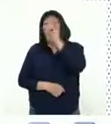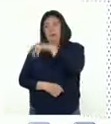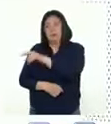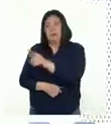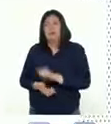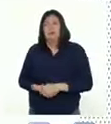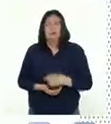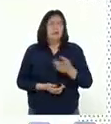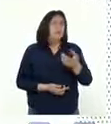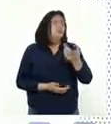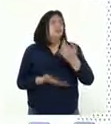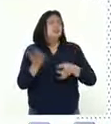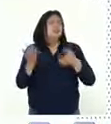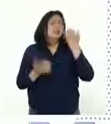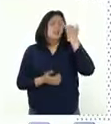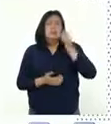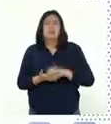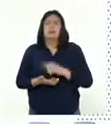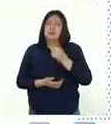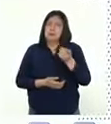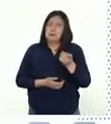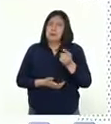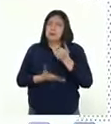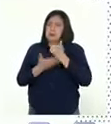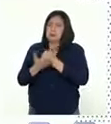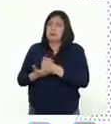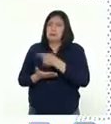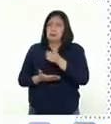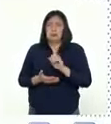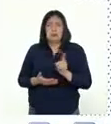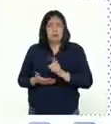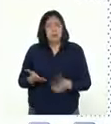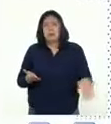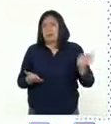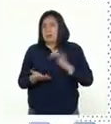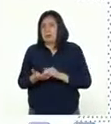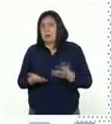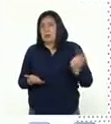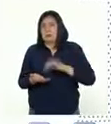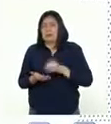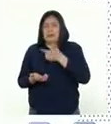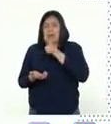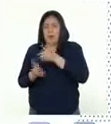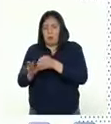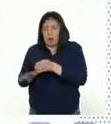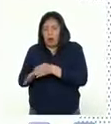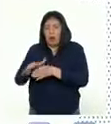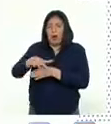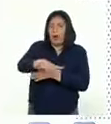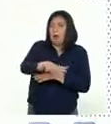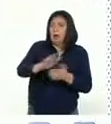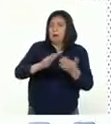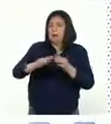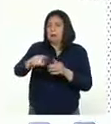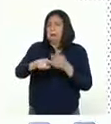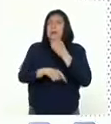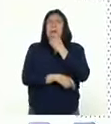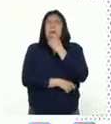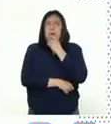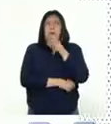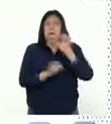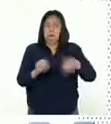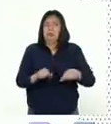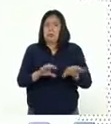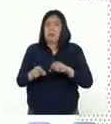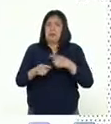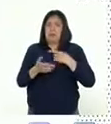razón. ¿Qué propones? Que más bien para ayudar a evitar que vuelva a ocurrir una inundación en Flor Azul, Igual